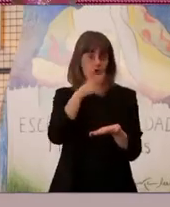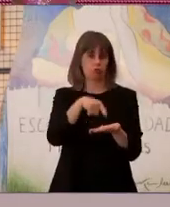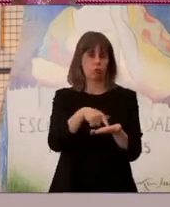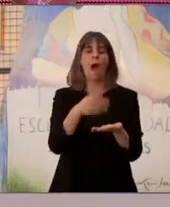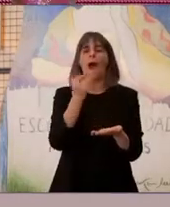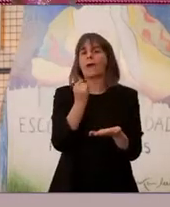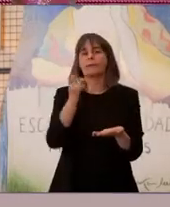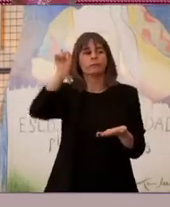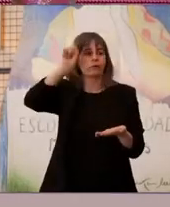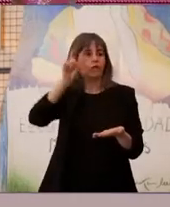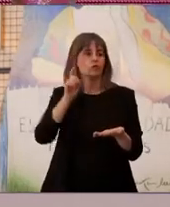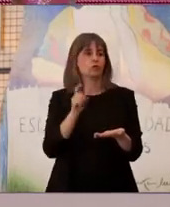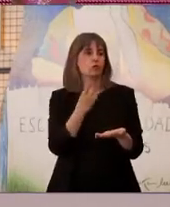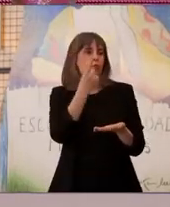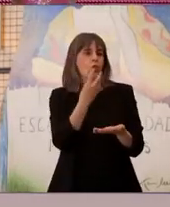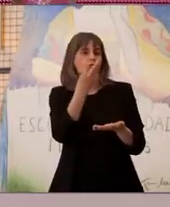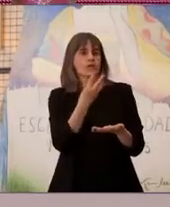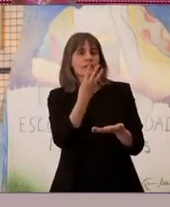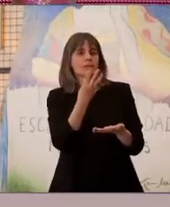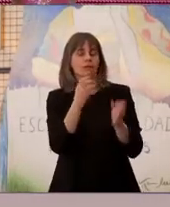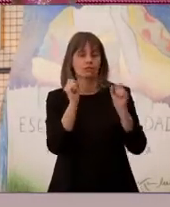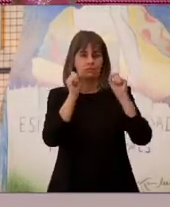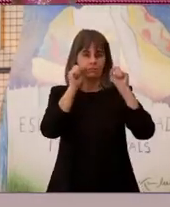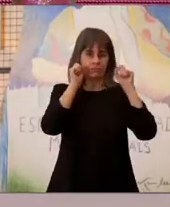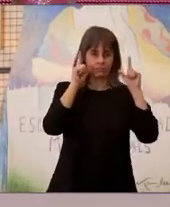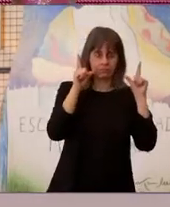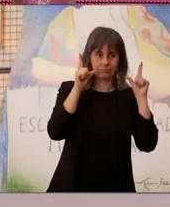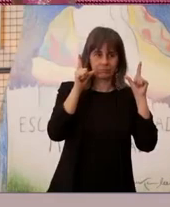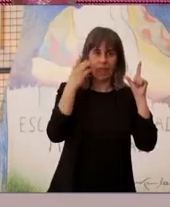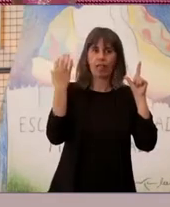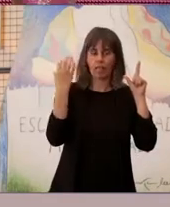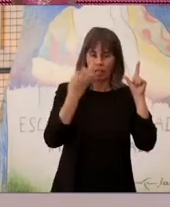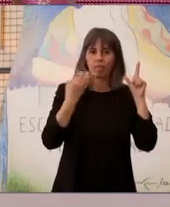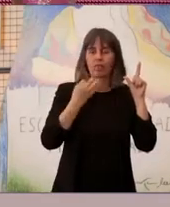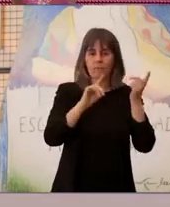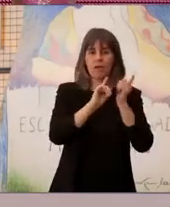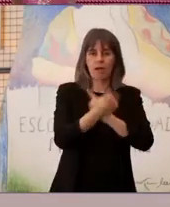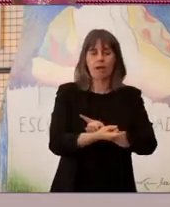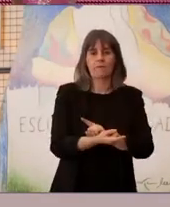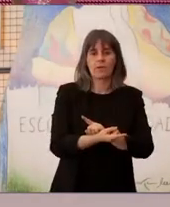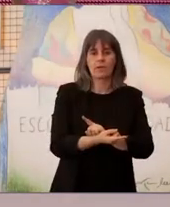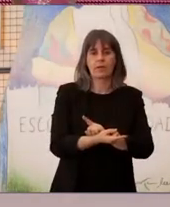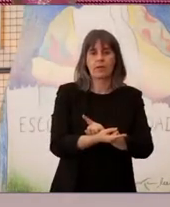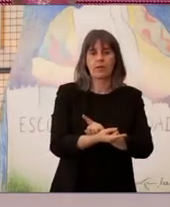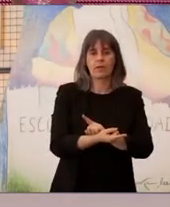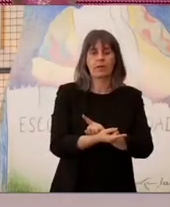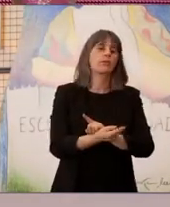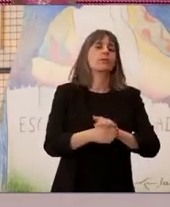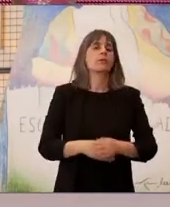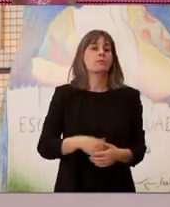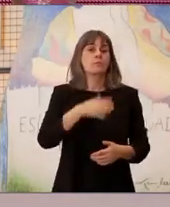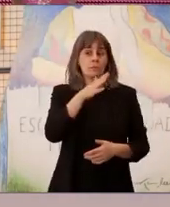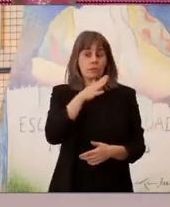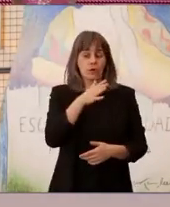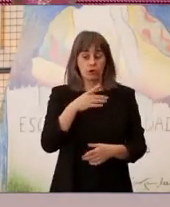tres que se dan cuenta de que tienen que cambiar porque lo